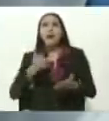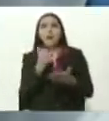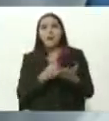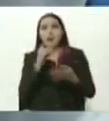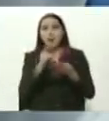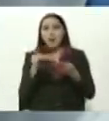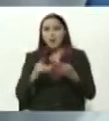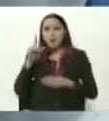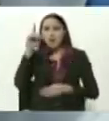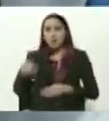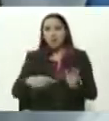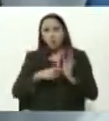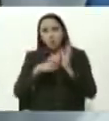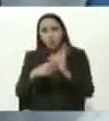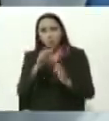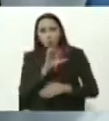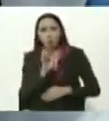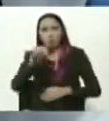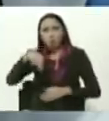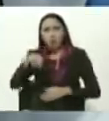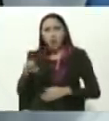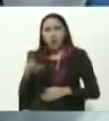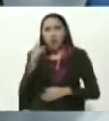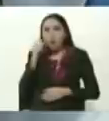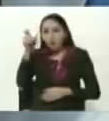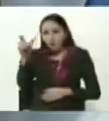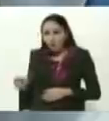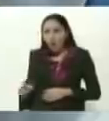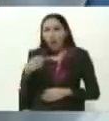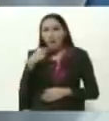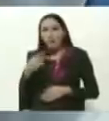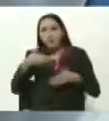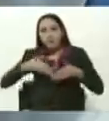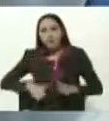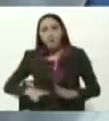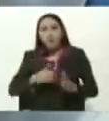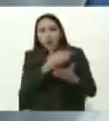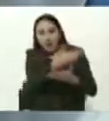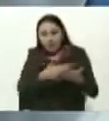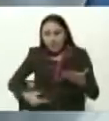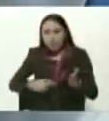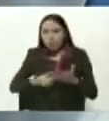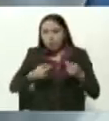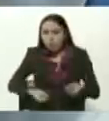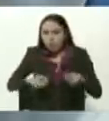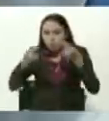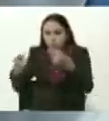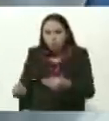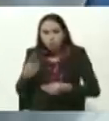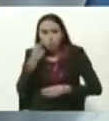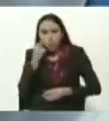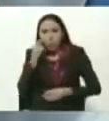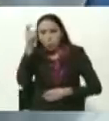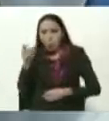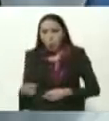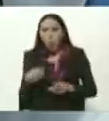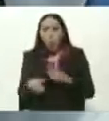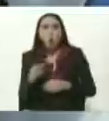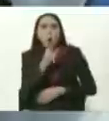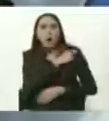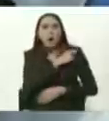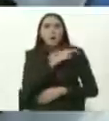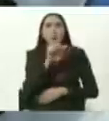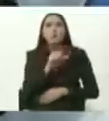e identificación del CNE, fue quien validó la partida de nacimiento que le entregó el ciudadano Irwin Pérez, jefe del registro civil